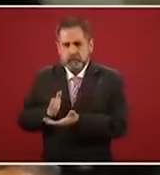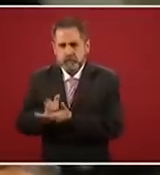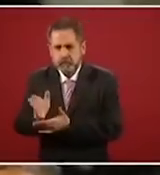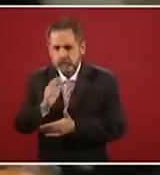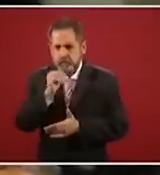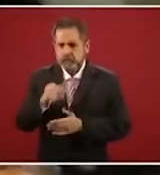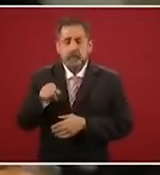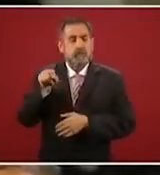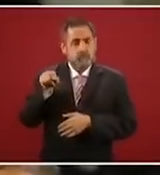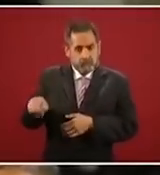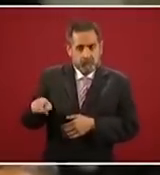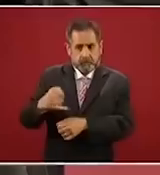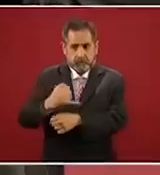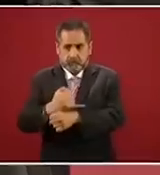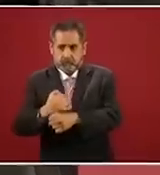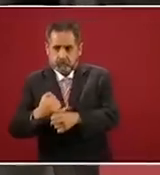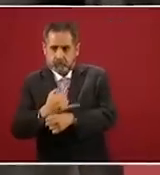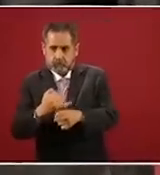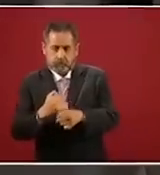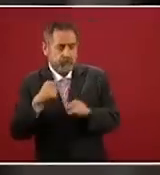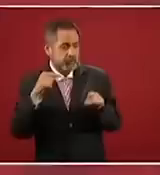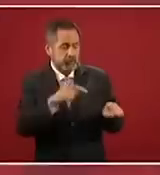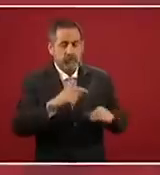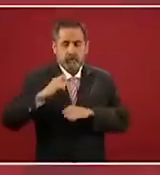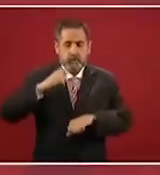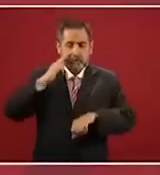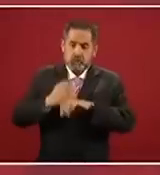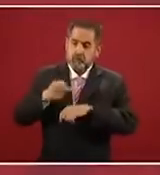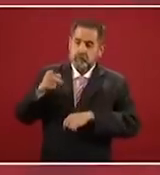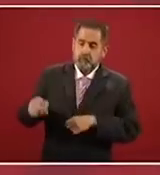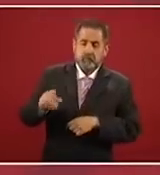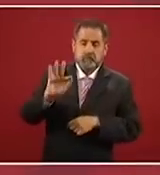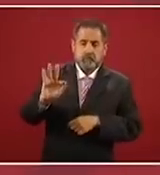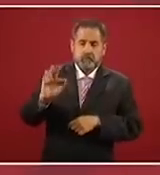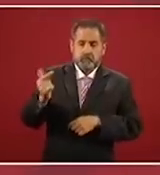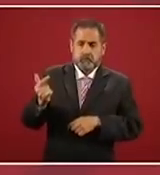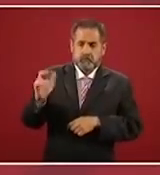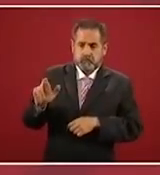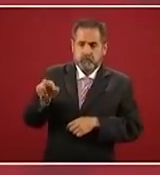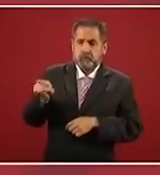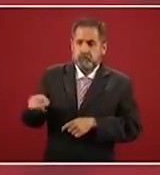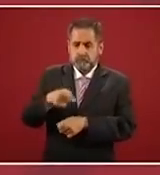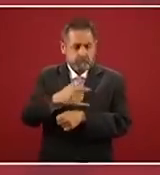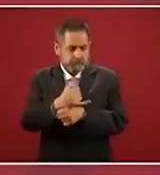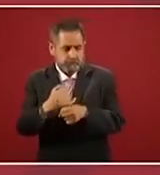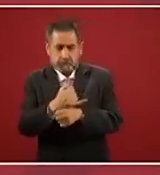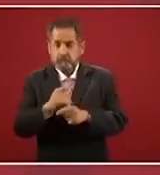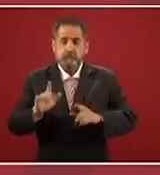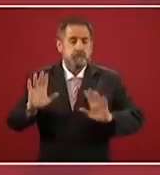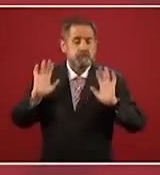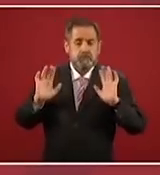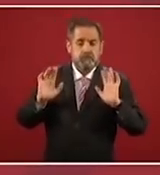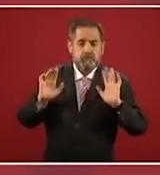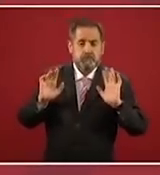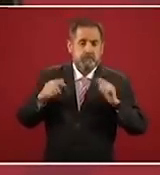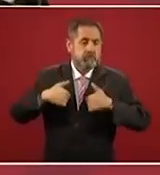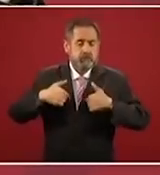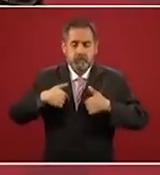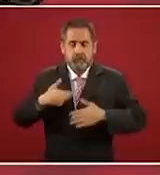La investigación está a cargo de la Fiscalía y el